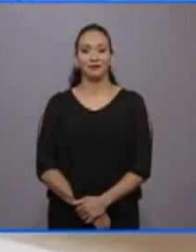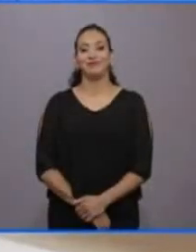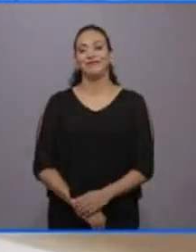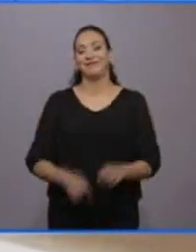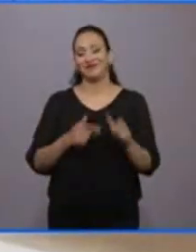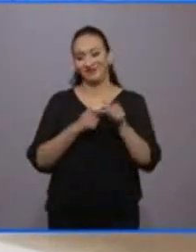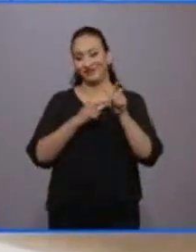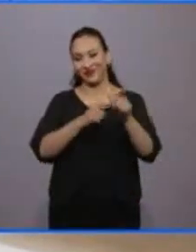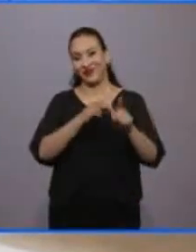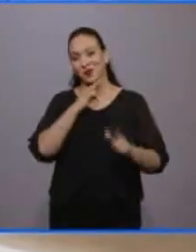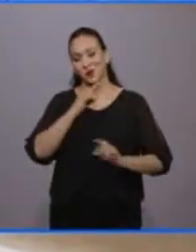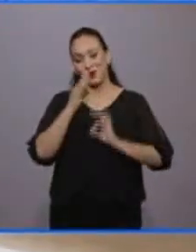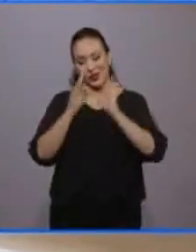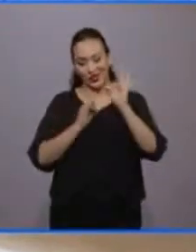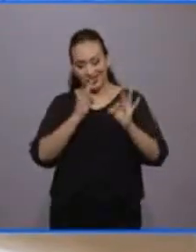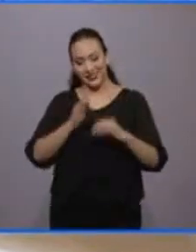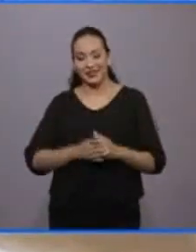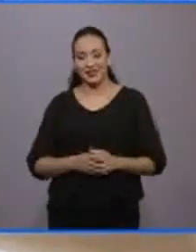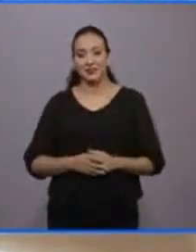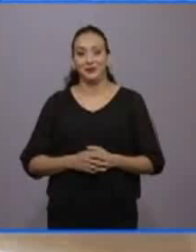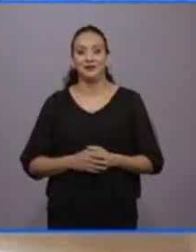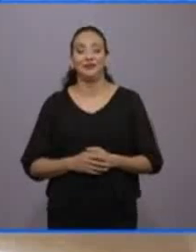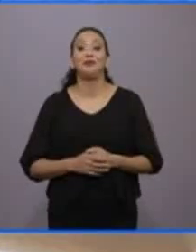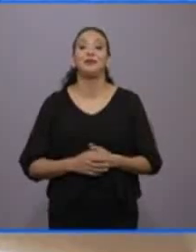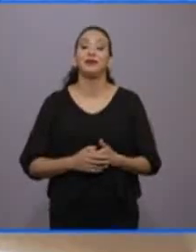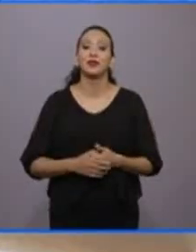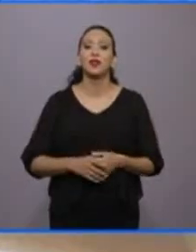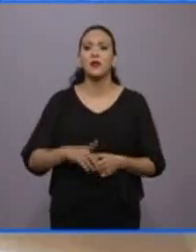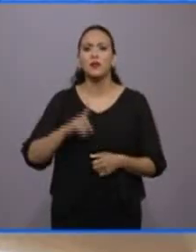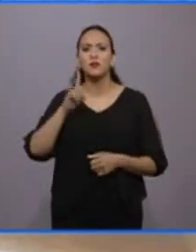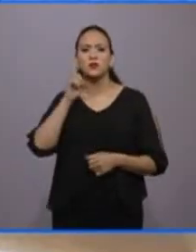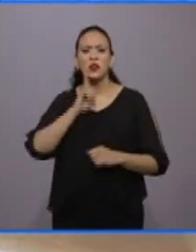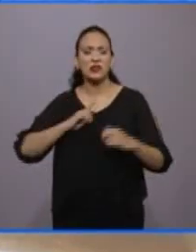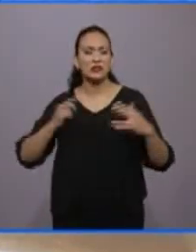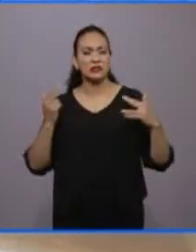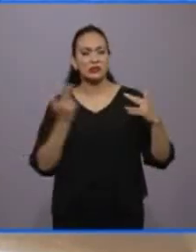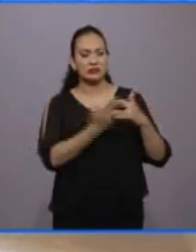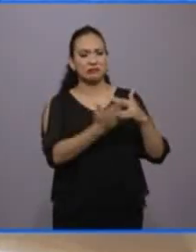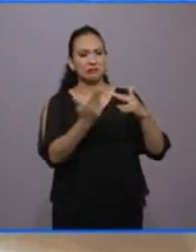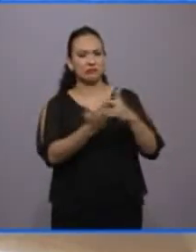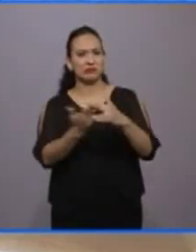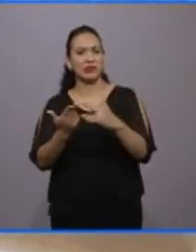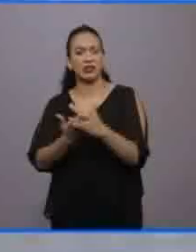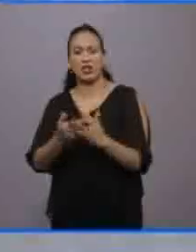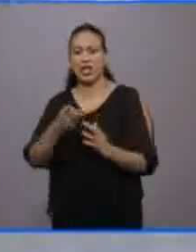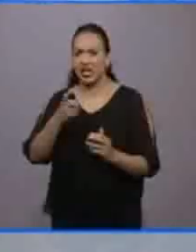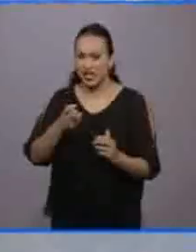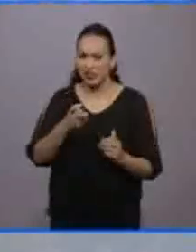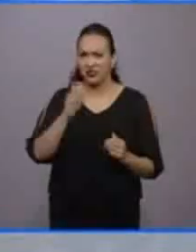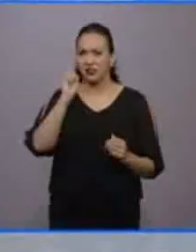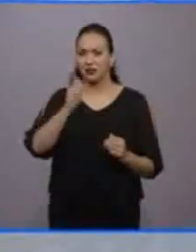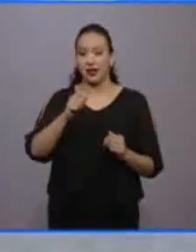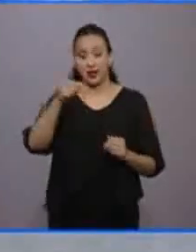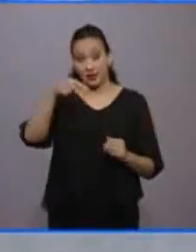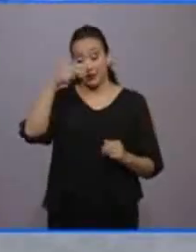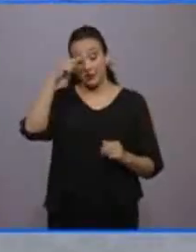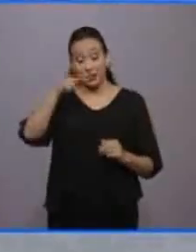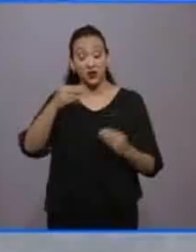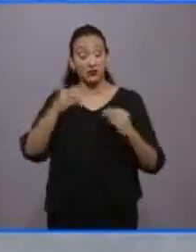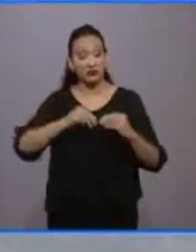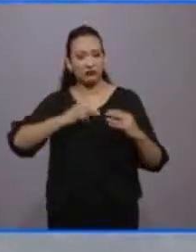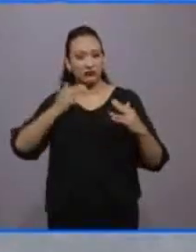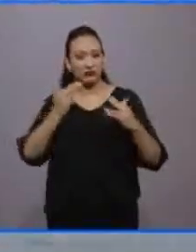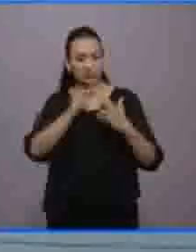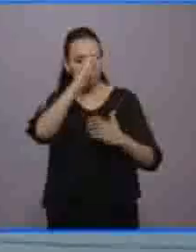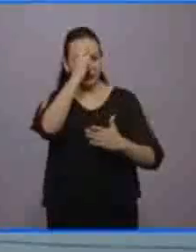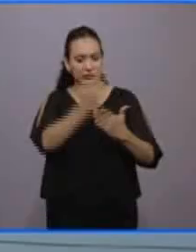Seguimos con las noticias en corte informativo. El feminicidio, entendido como la expresión más extrema de violencia de género, es resultado de un